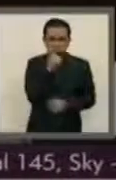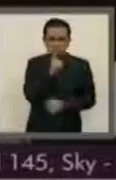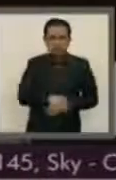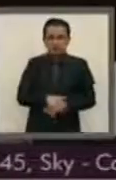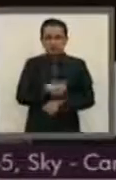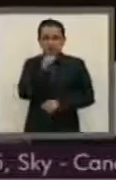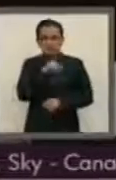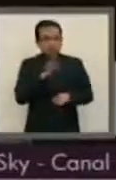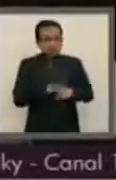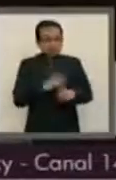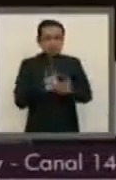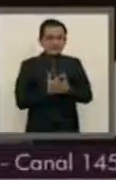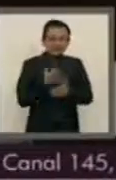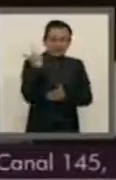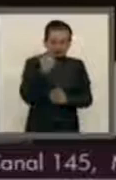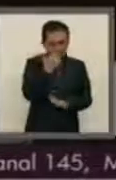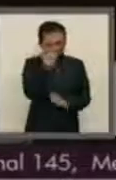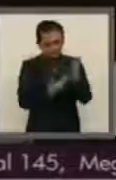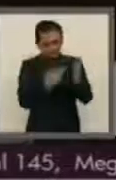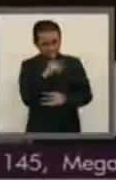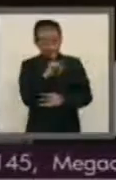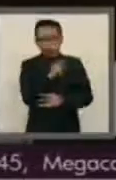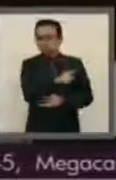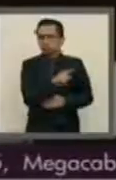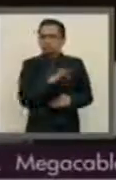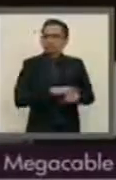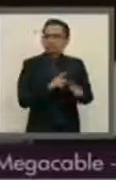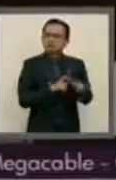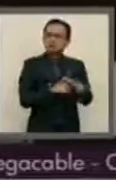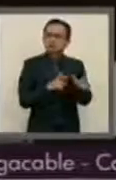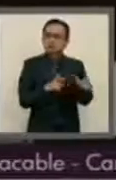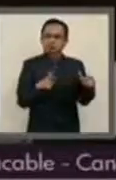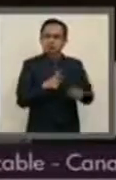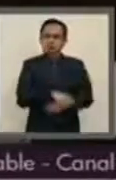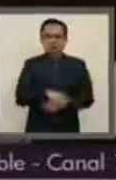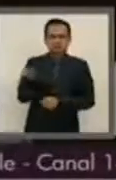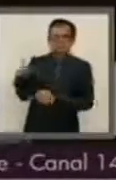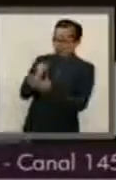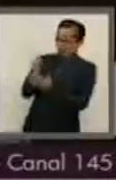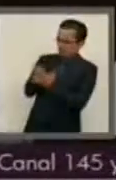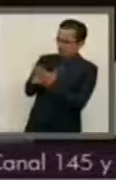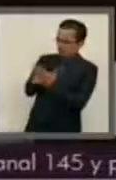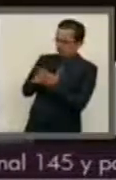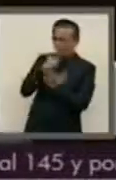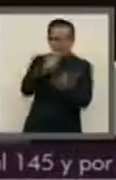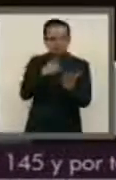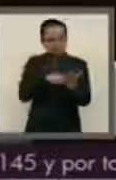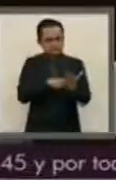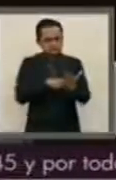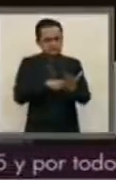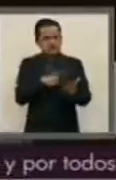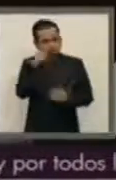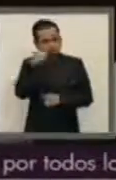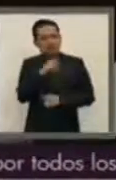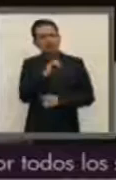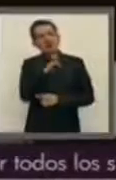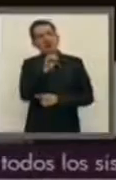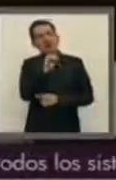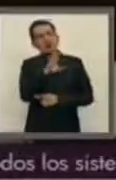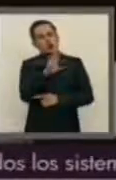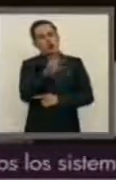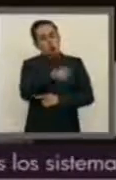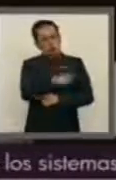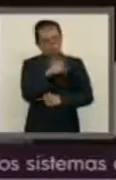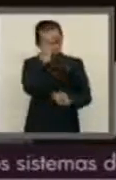delitos de alto impacto van avanzando. Mientras el informe señala que disminuyó la delincuencia del fuero común en